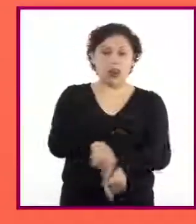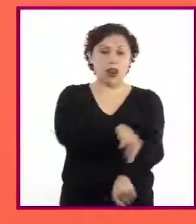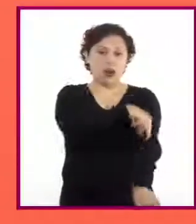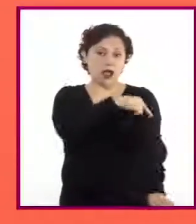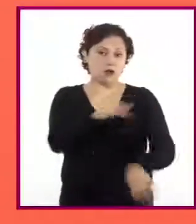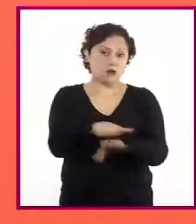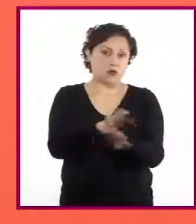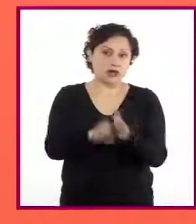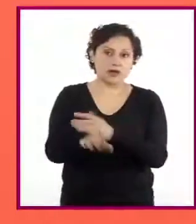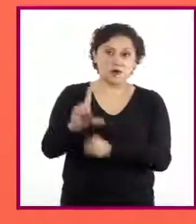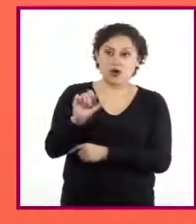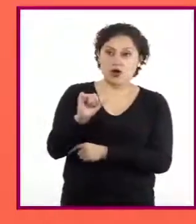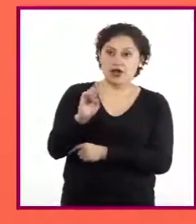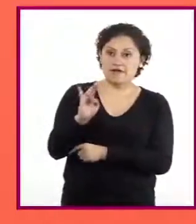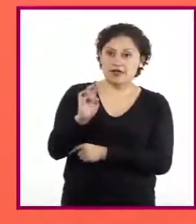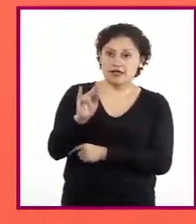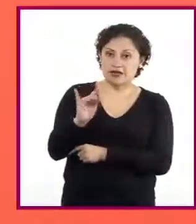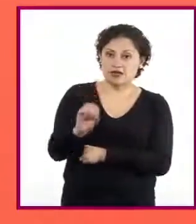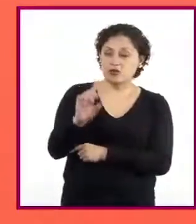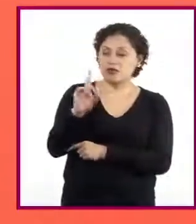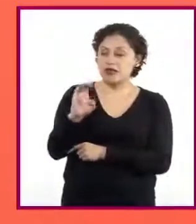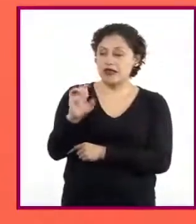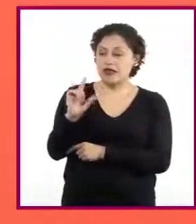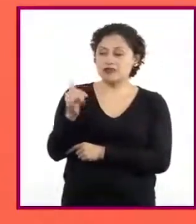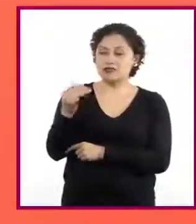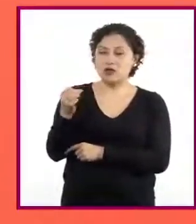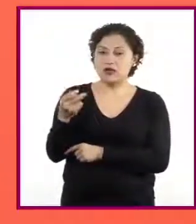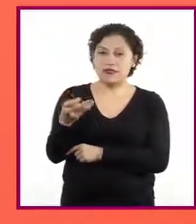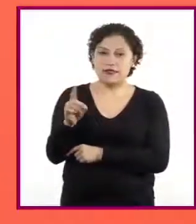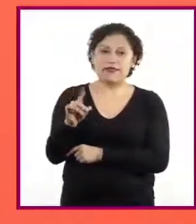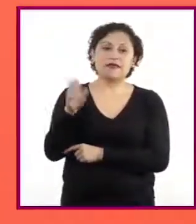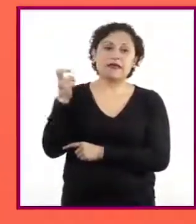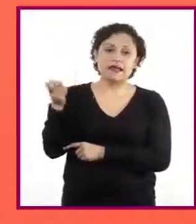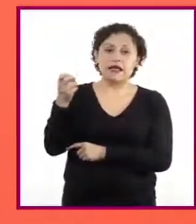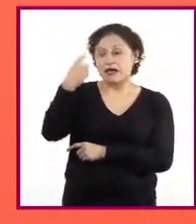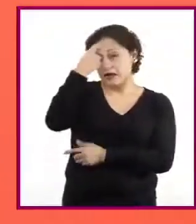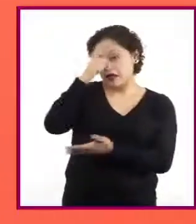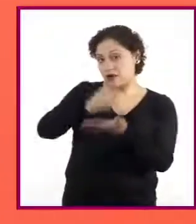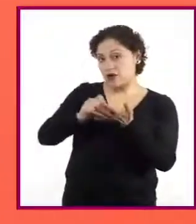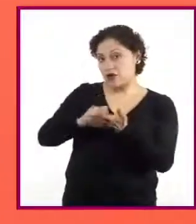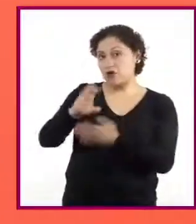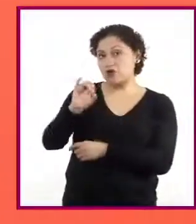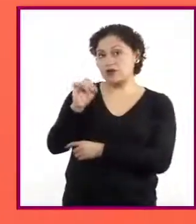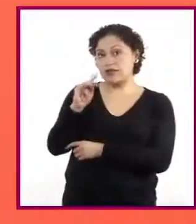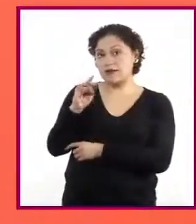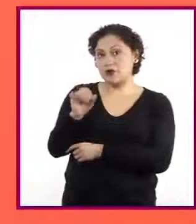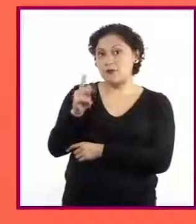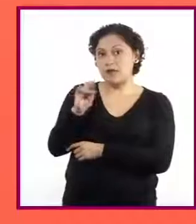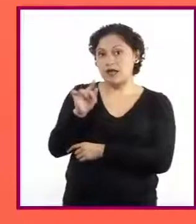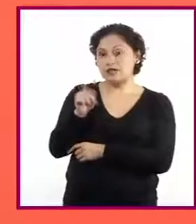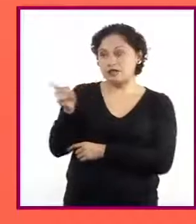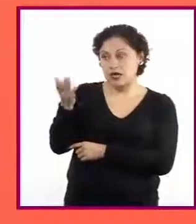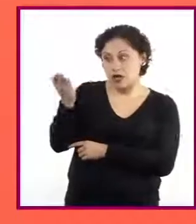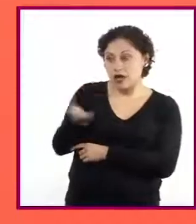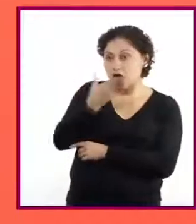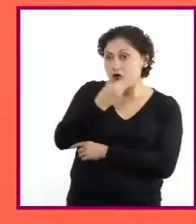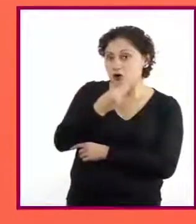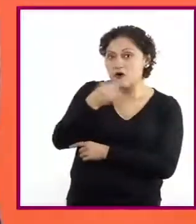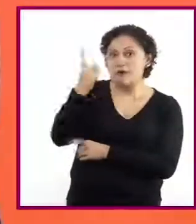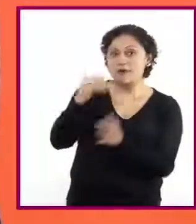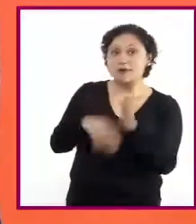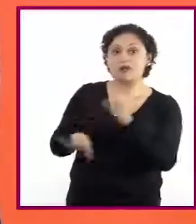soledad del poeta y ensayista mexicano Octavio Paz, quien ganó el Premio Nobel de Literatura en